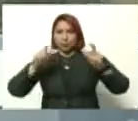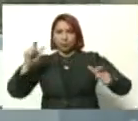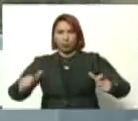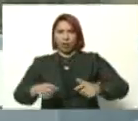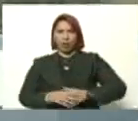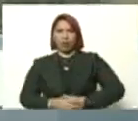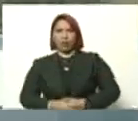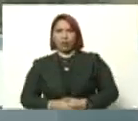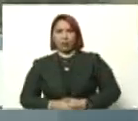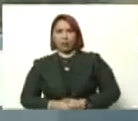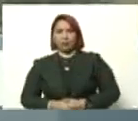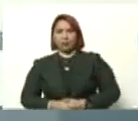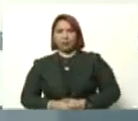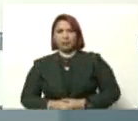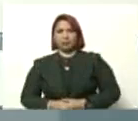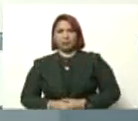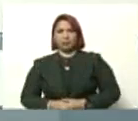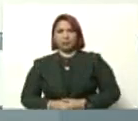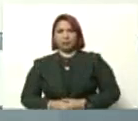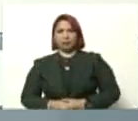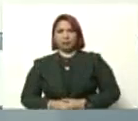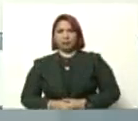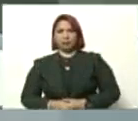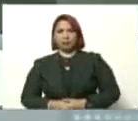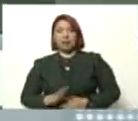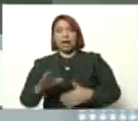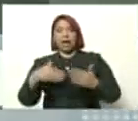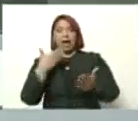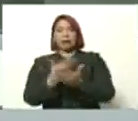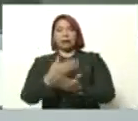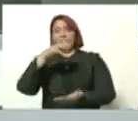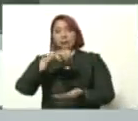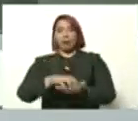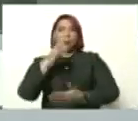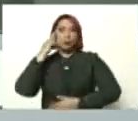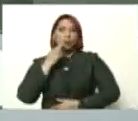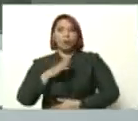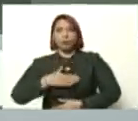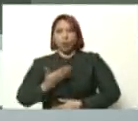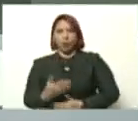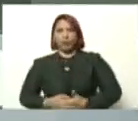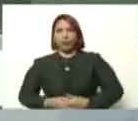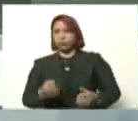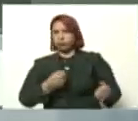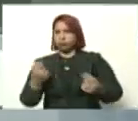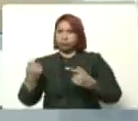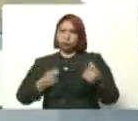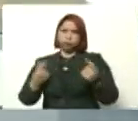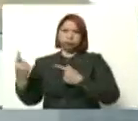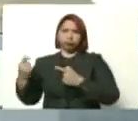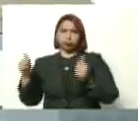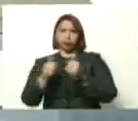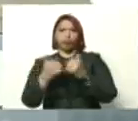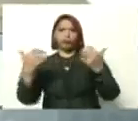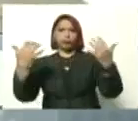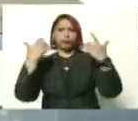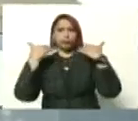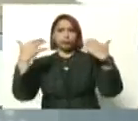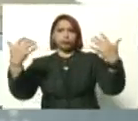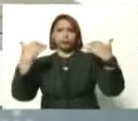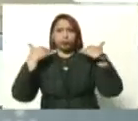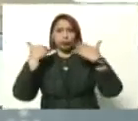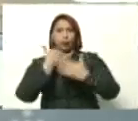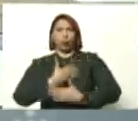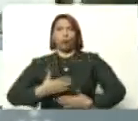para que vayan allá hasta Pijihuao, en el estado Bolívar, y puedan trasladar dignamente, con aire acondicionado, con